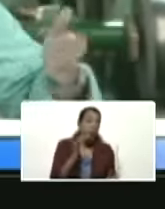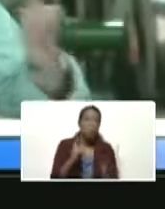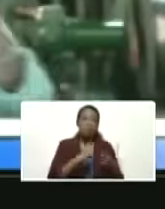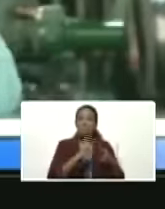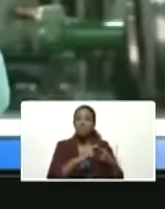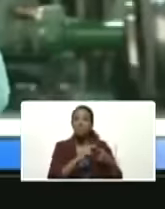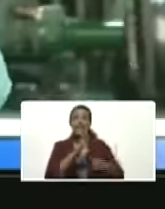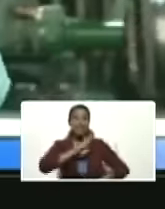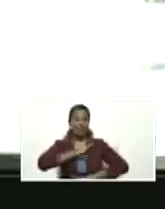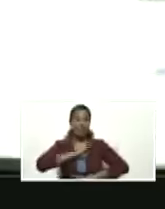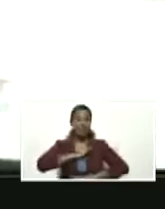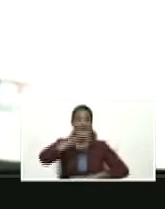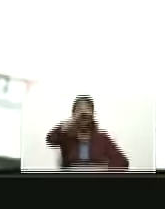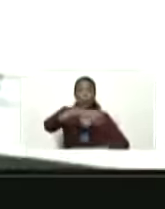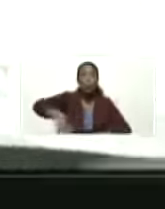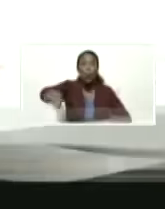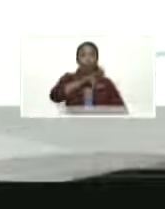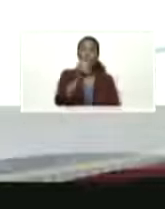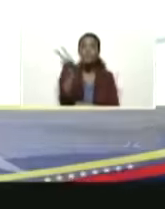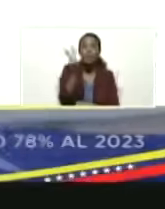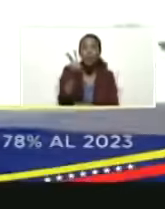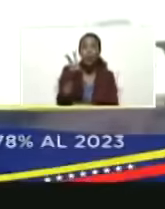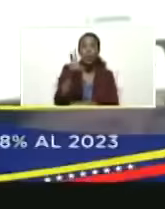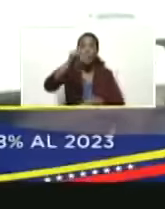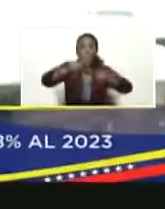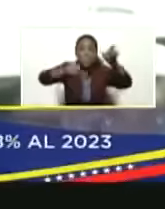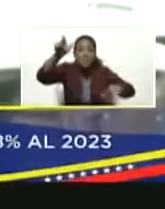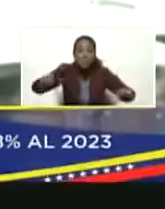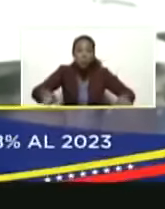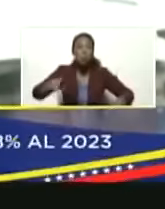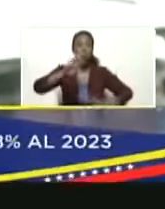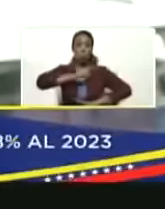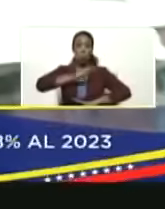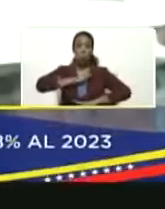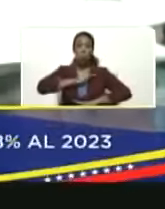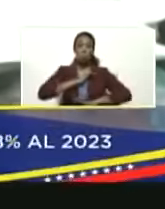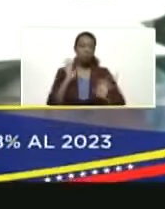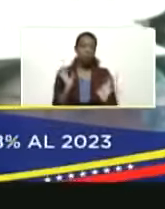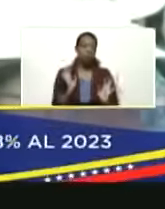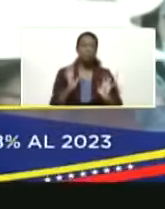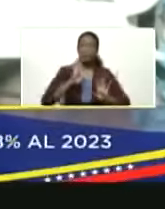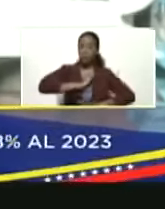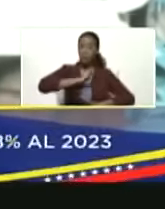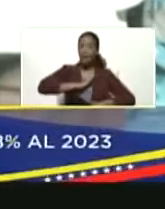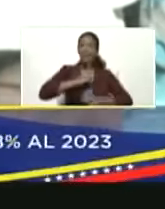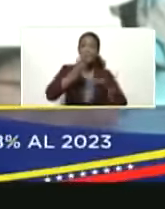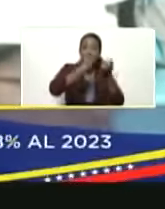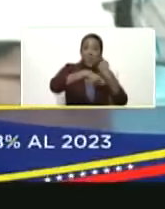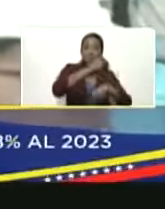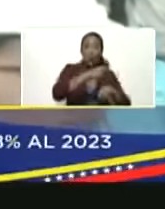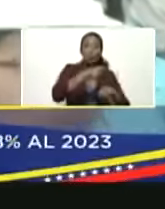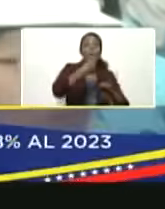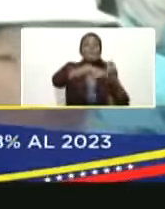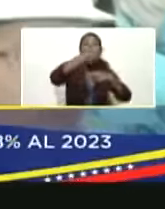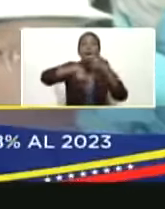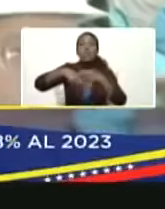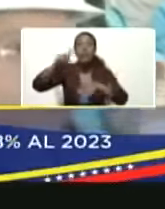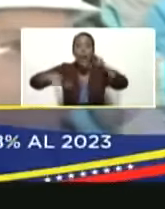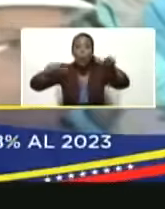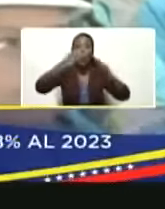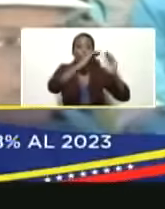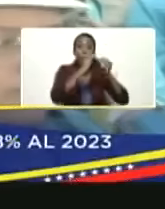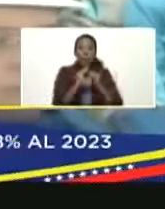Primero satisfacemos la necesidad interna, como hacen ustedes en Cabelum. Primero se satisface la necesidad